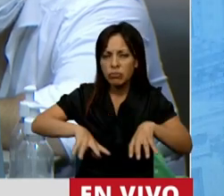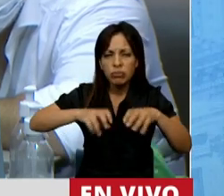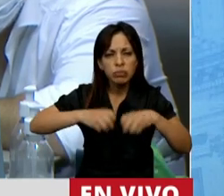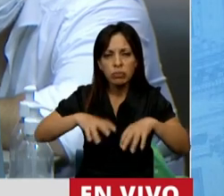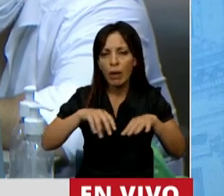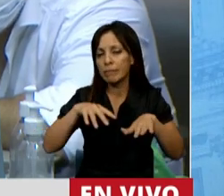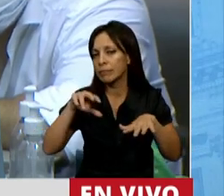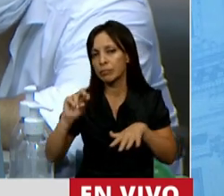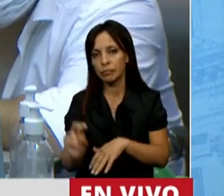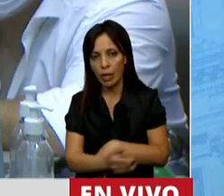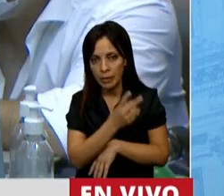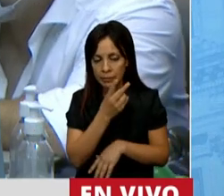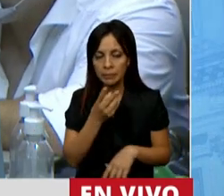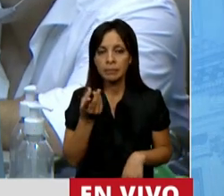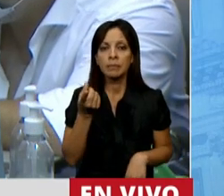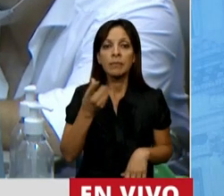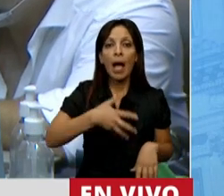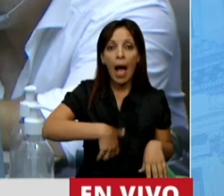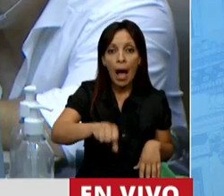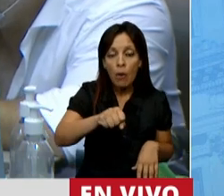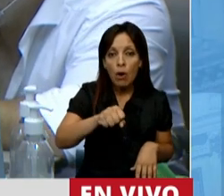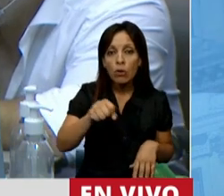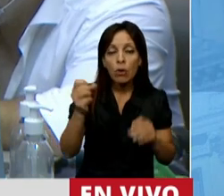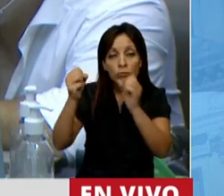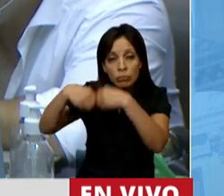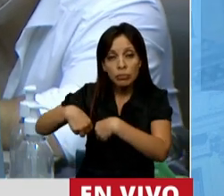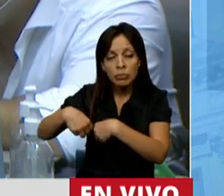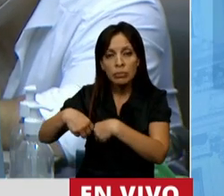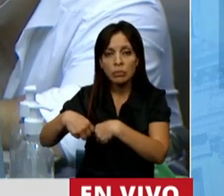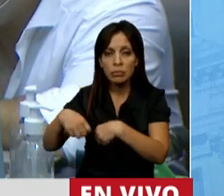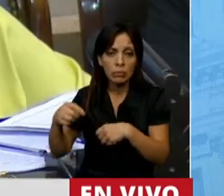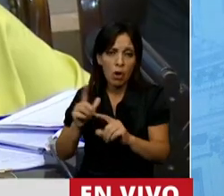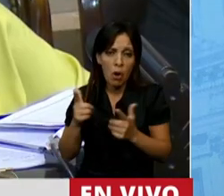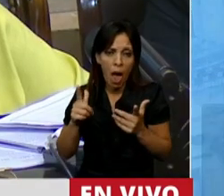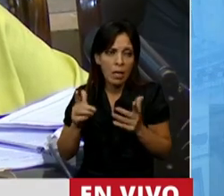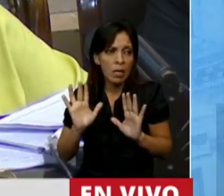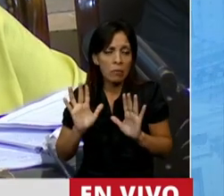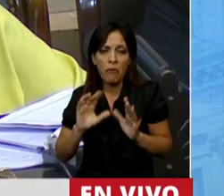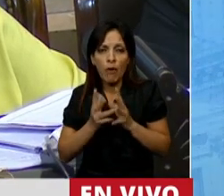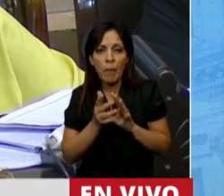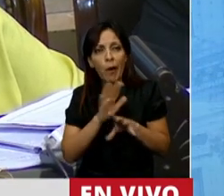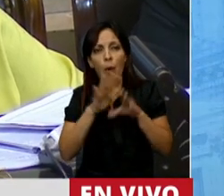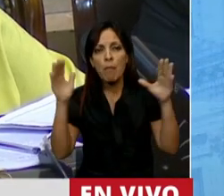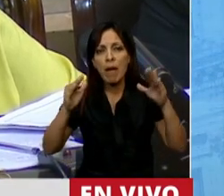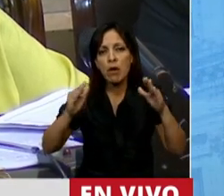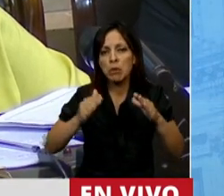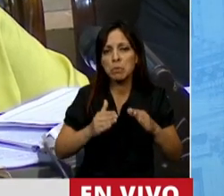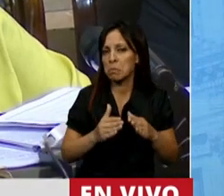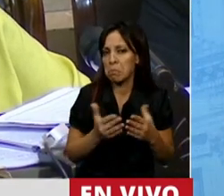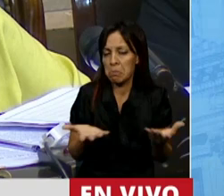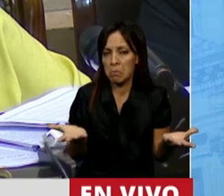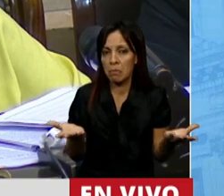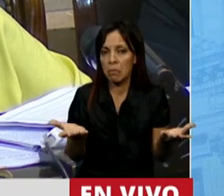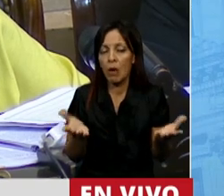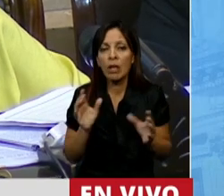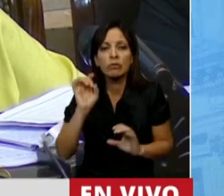repetir mil veces, el aborto clandestino no evita que se dejen de llevar adelante estas prácticas. Lo único